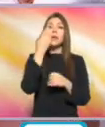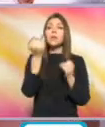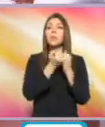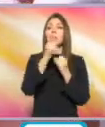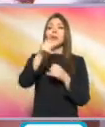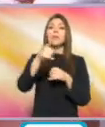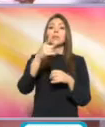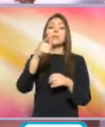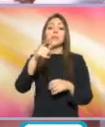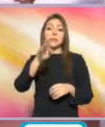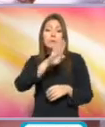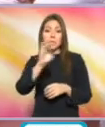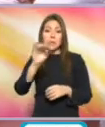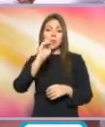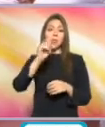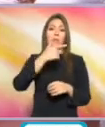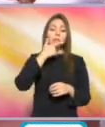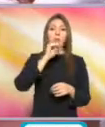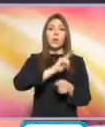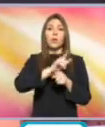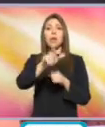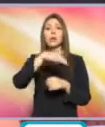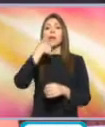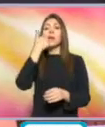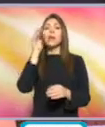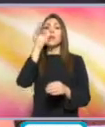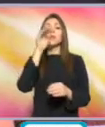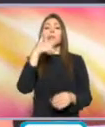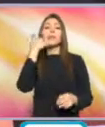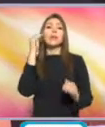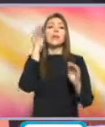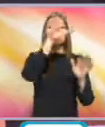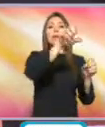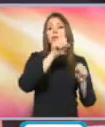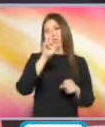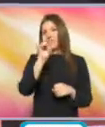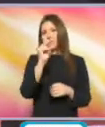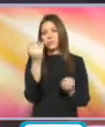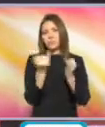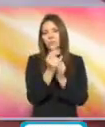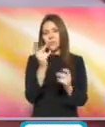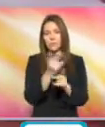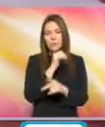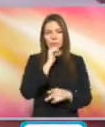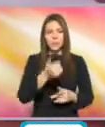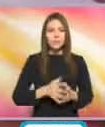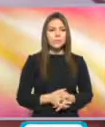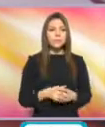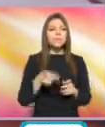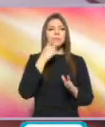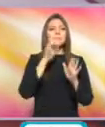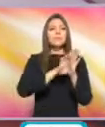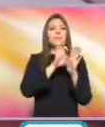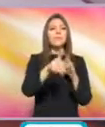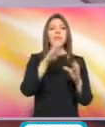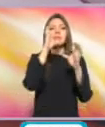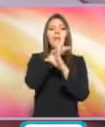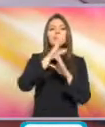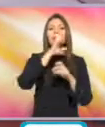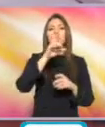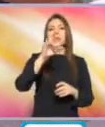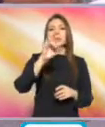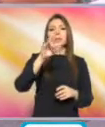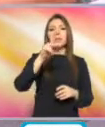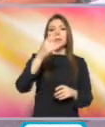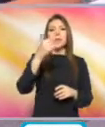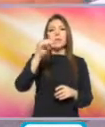tener una relación con esa persona. A ver, Irene, pero por ejemplo, yo sé que Ricky Martin es gay, Ajá. pero me gusta. A mí me encanta. Y digo, wow, ¿A